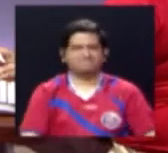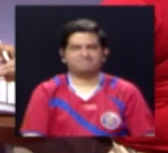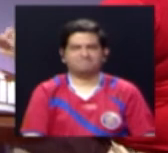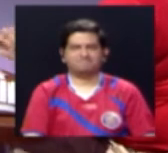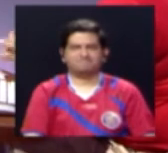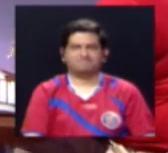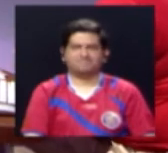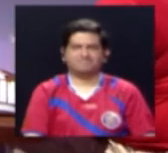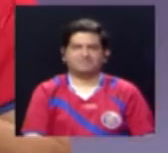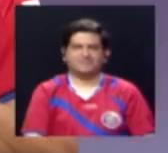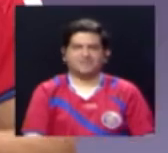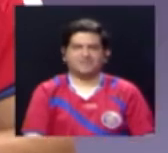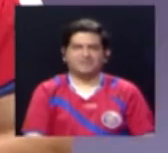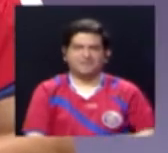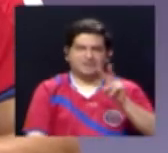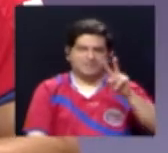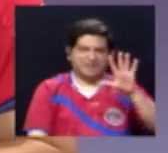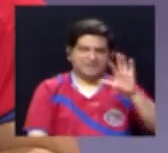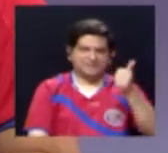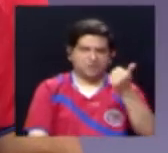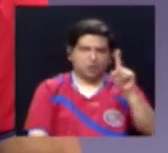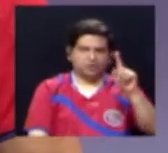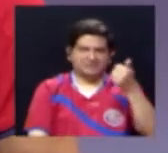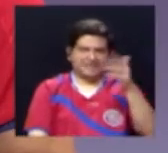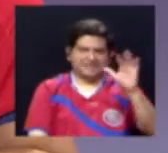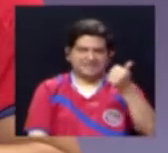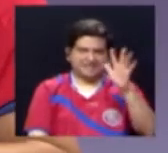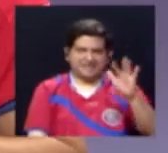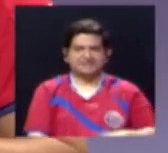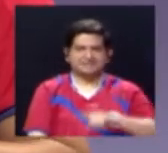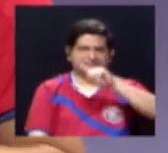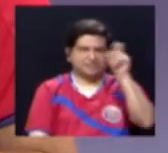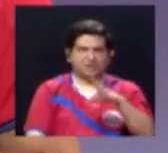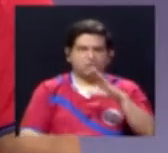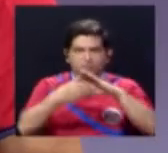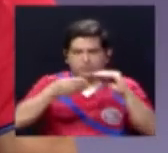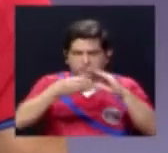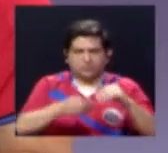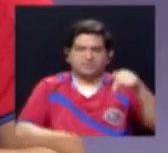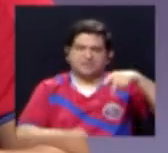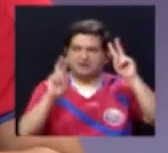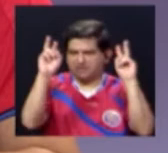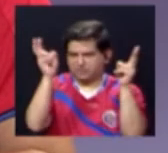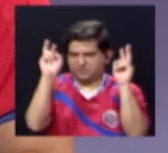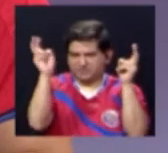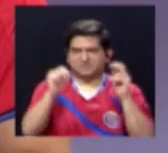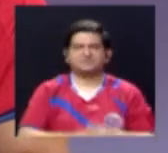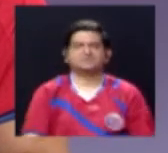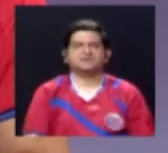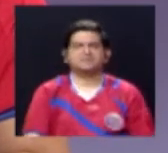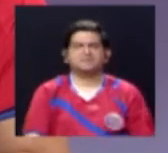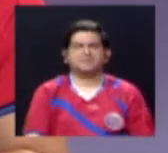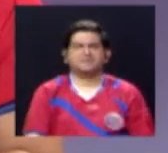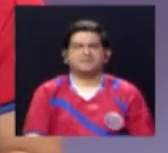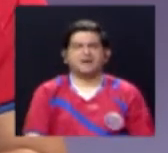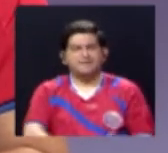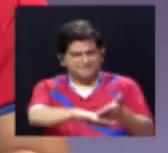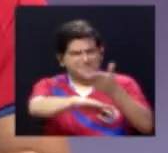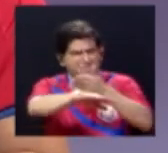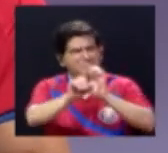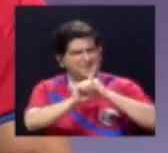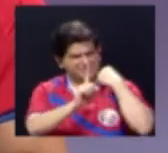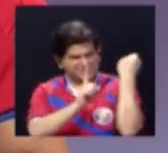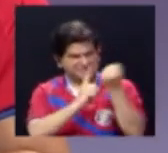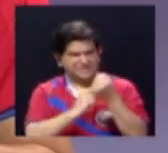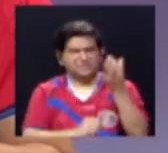bueno 25 11 15 15 para sus preguntas o comentarios sobre el tema de hoy va a mejorar van a mejorar las condiciones